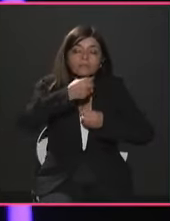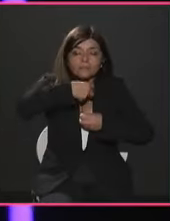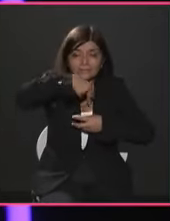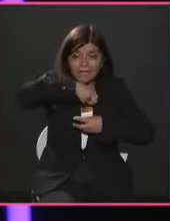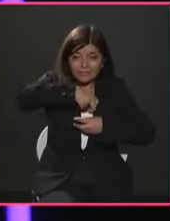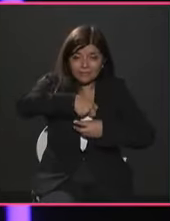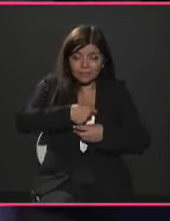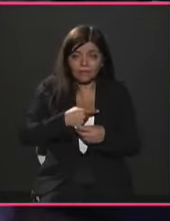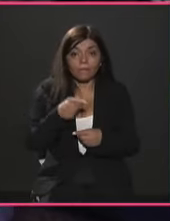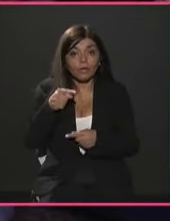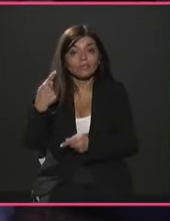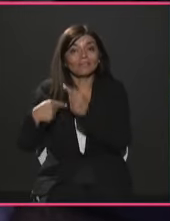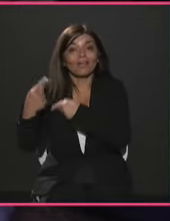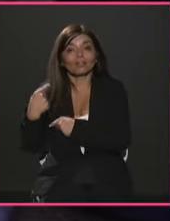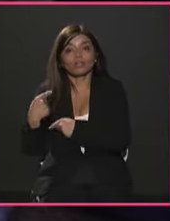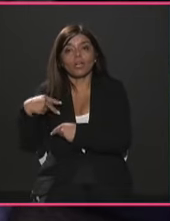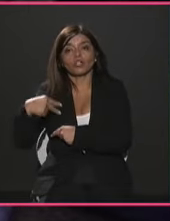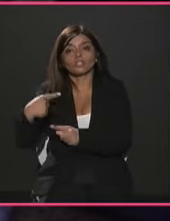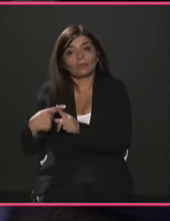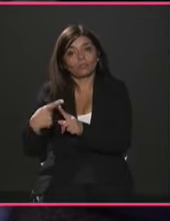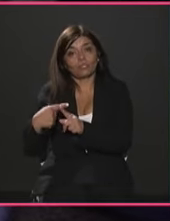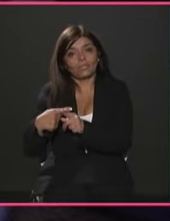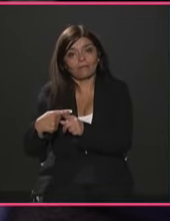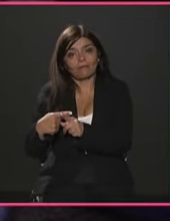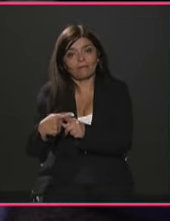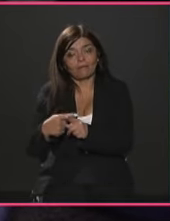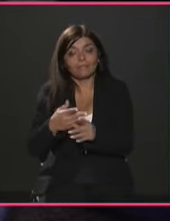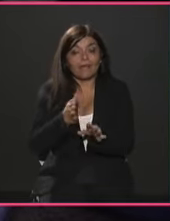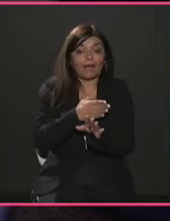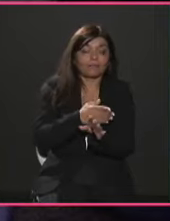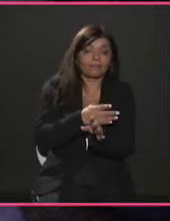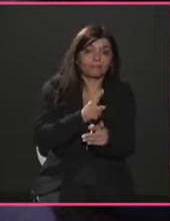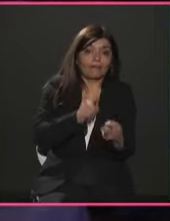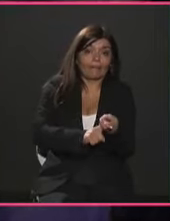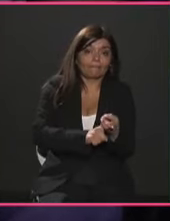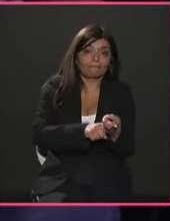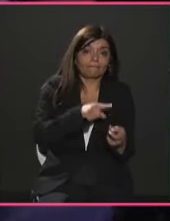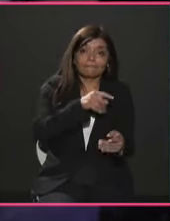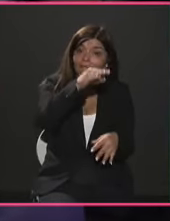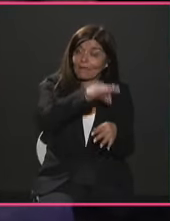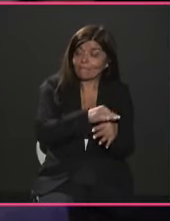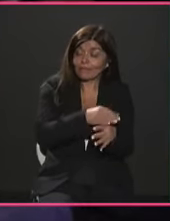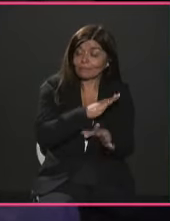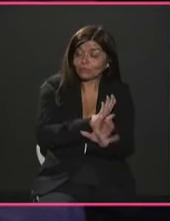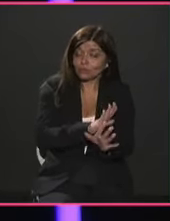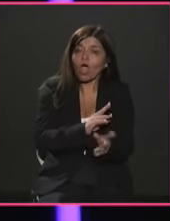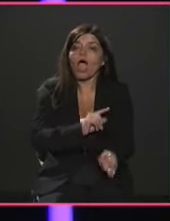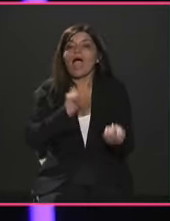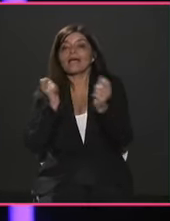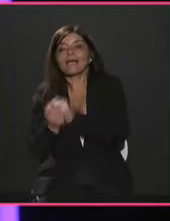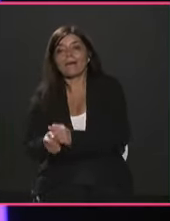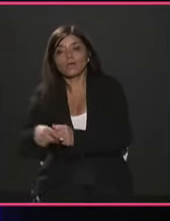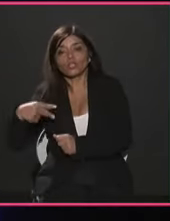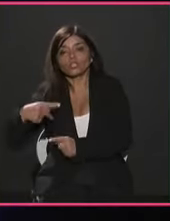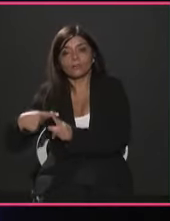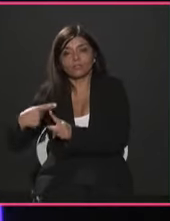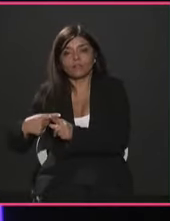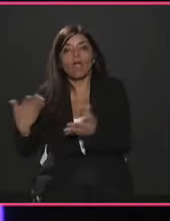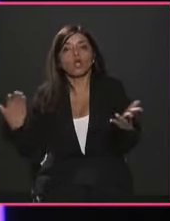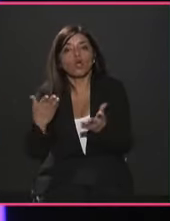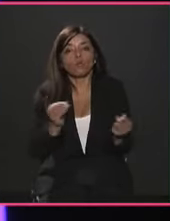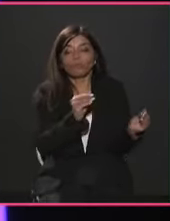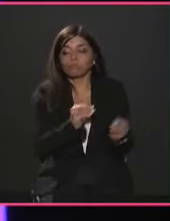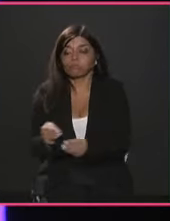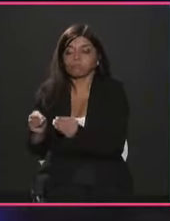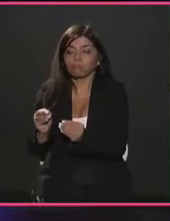historia que se trata de buenas noticias Así que esas un poco de las malas noticias y cómo pasamos a todo esto es porque